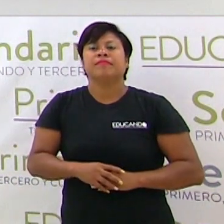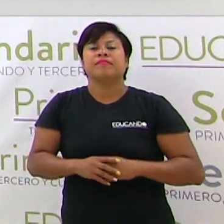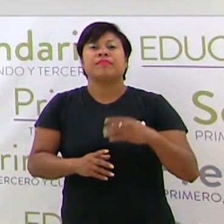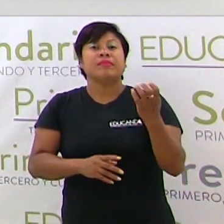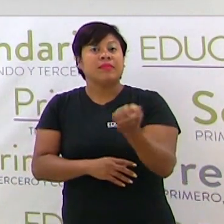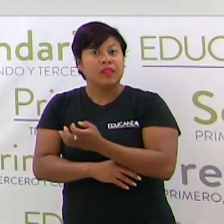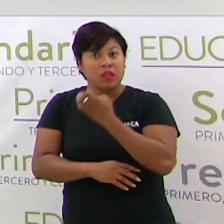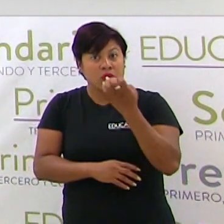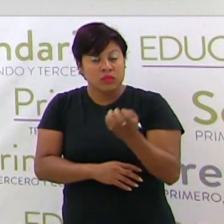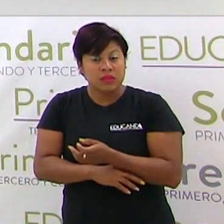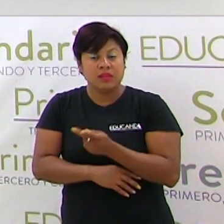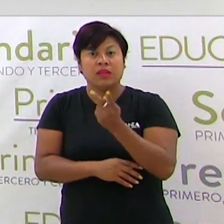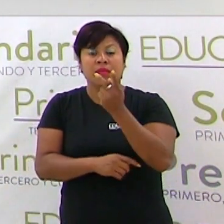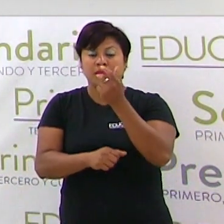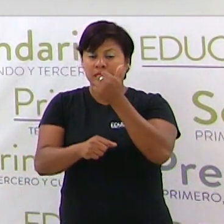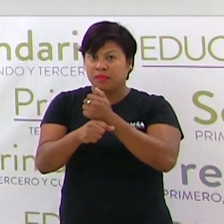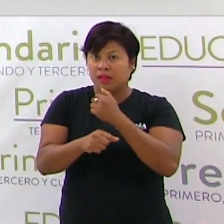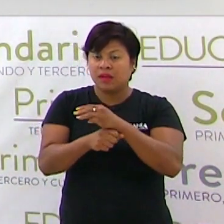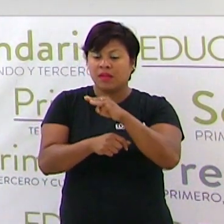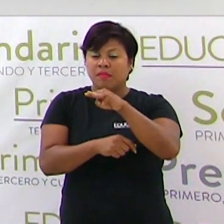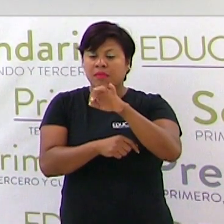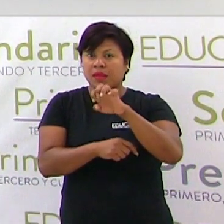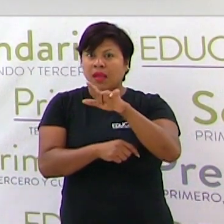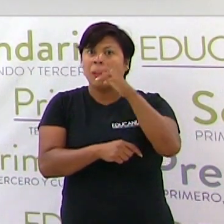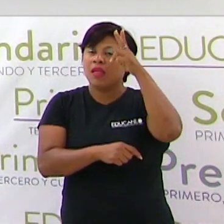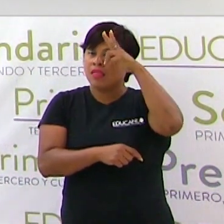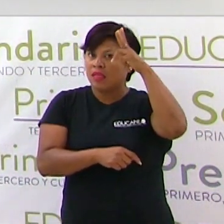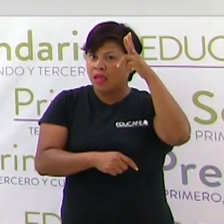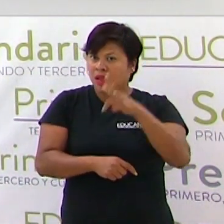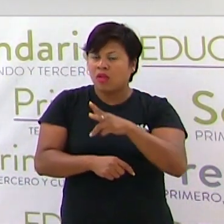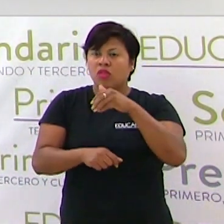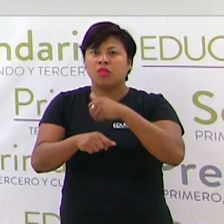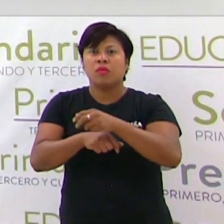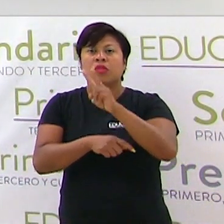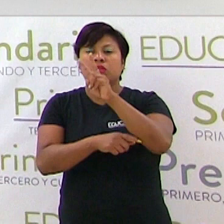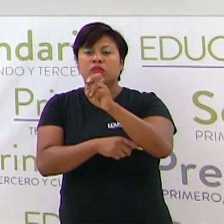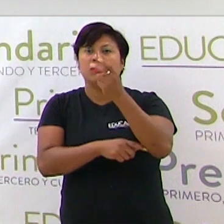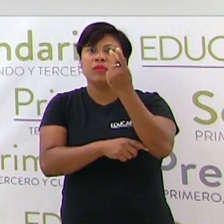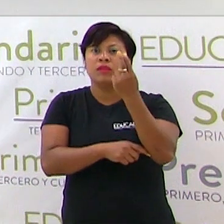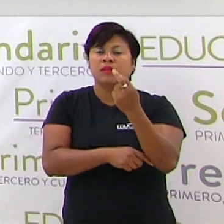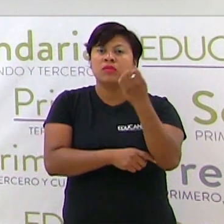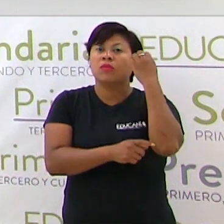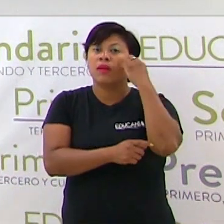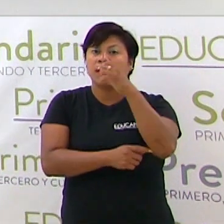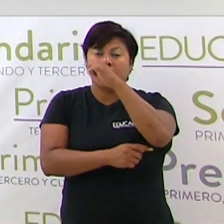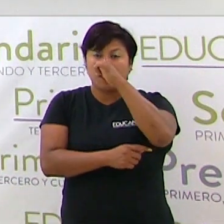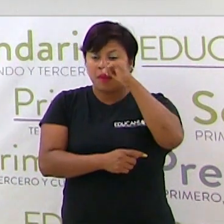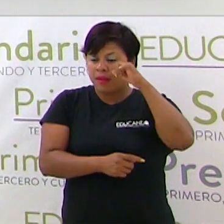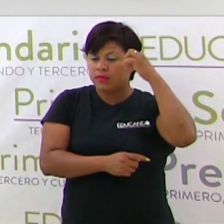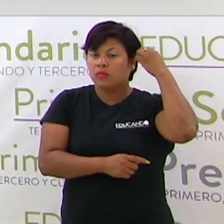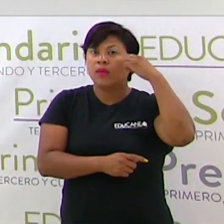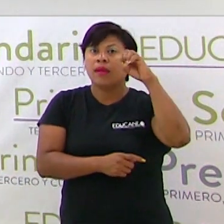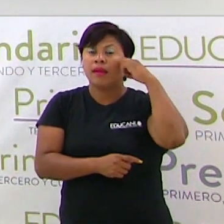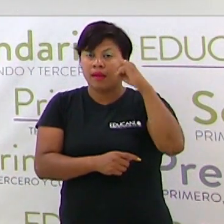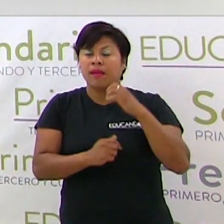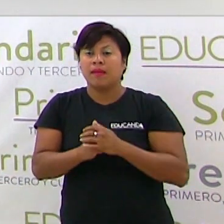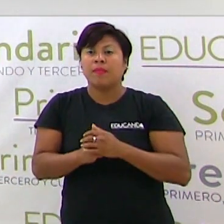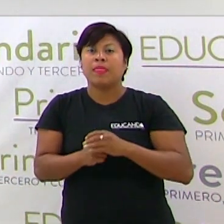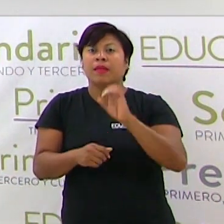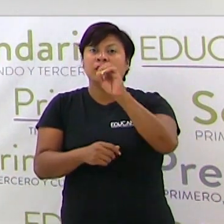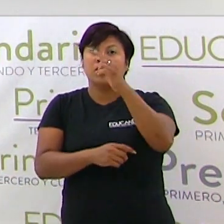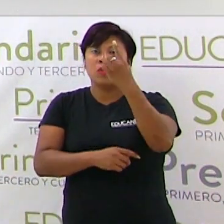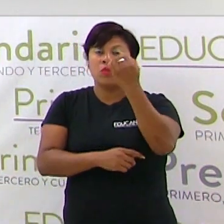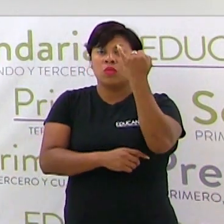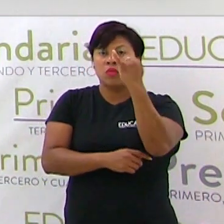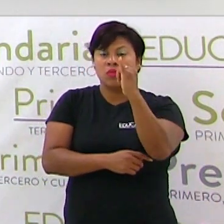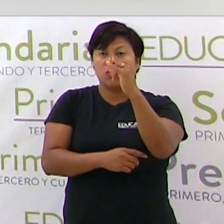Escuela Primaria Miguel Hidalgo, número de oficio 225, Oaxaca de Juárez, Oaxaca, a 1 de